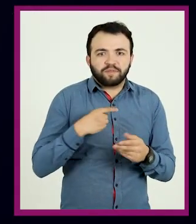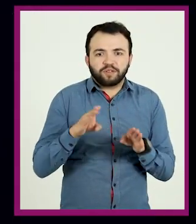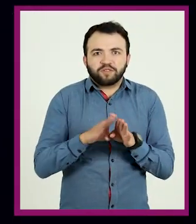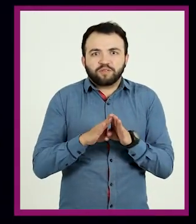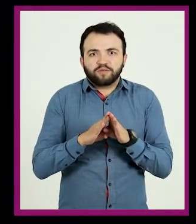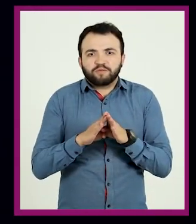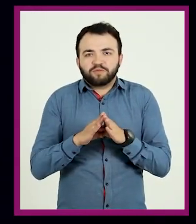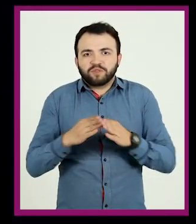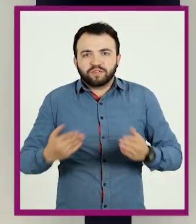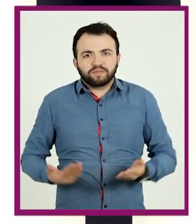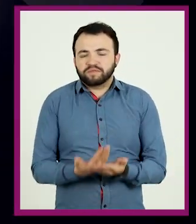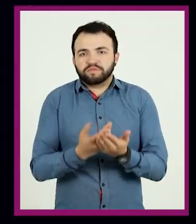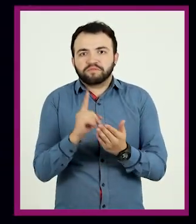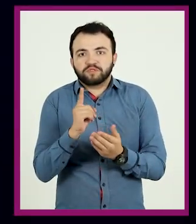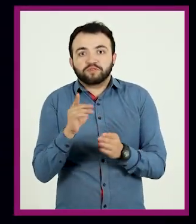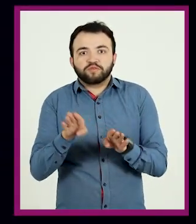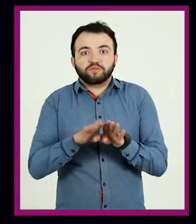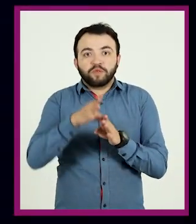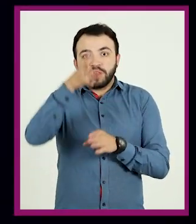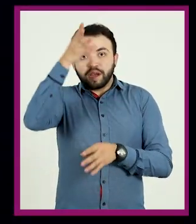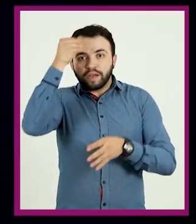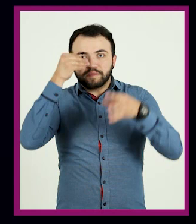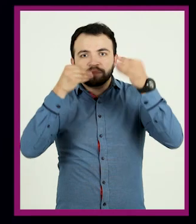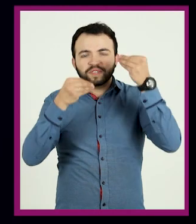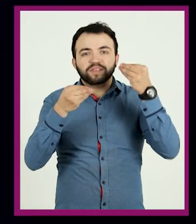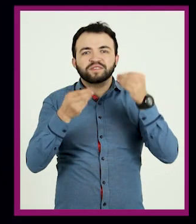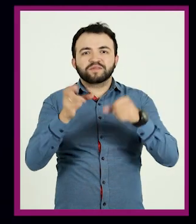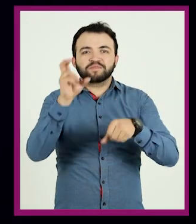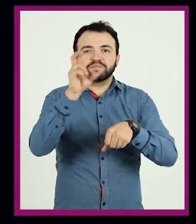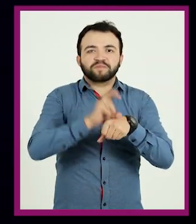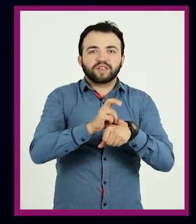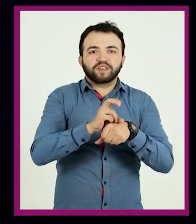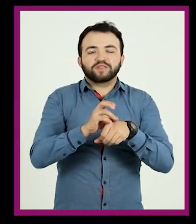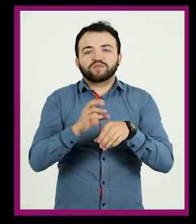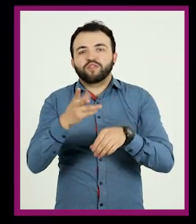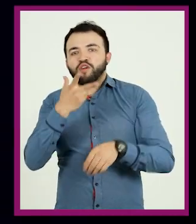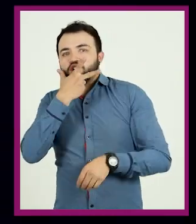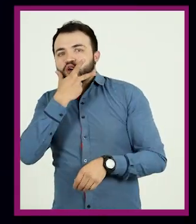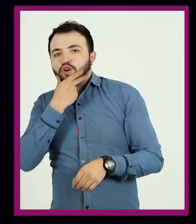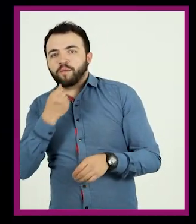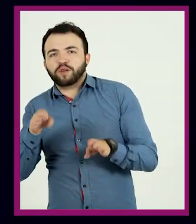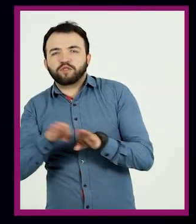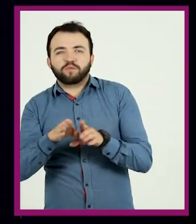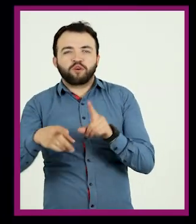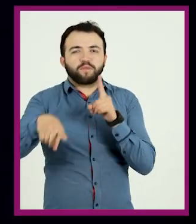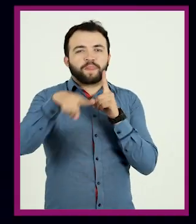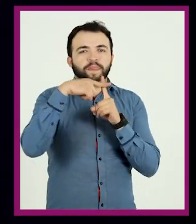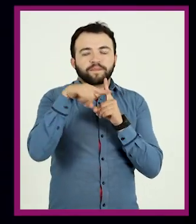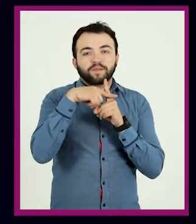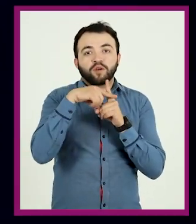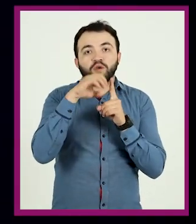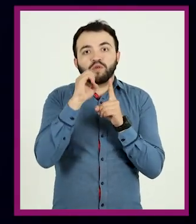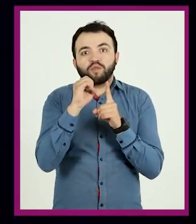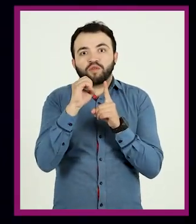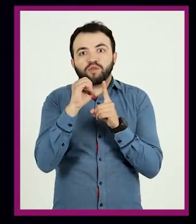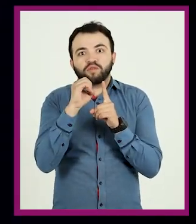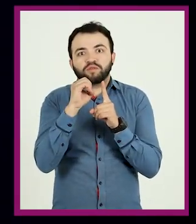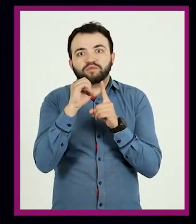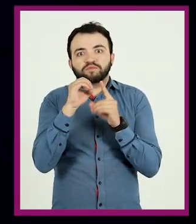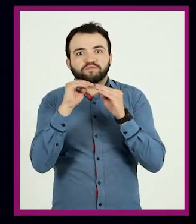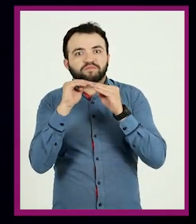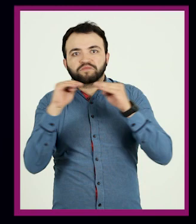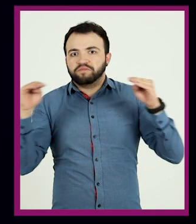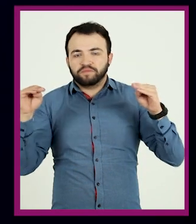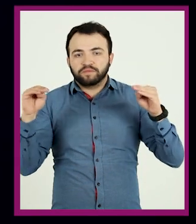es genético. La connotación negativa de macho ha llevado al uso de la palabra varón como sustituto positivo